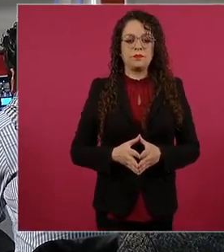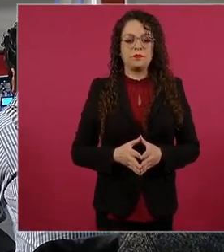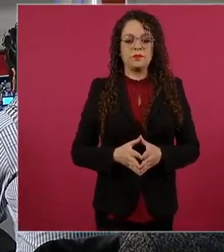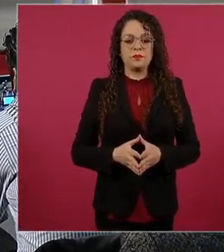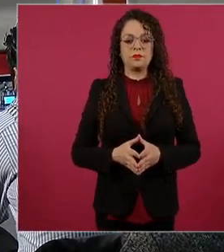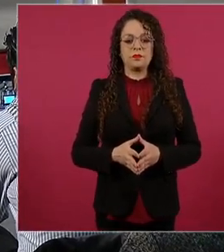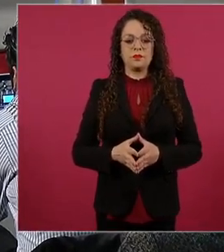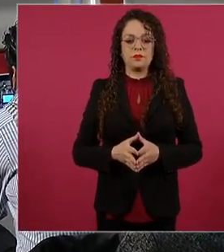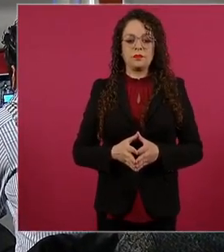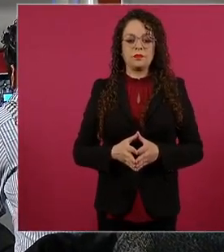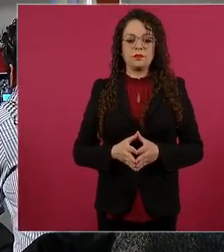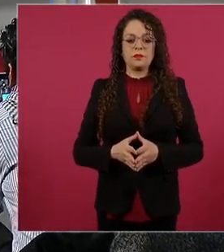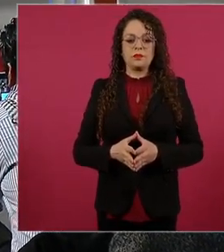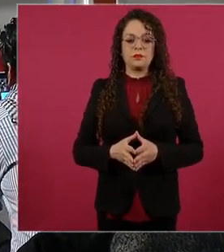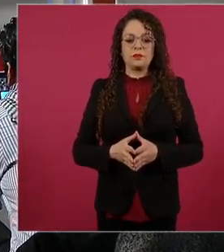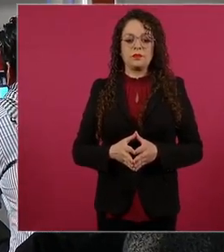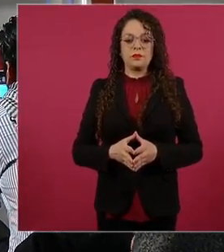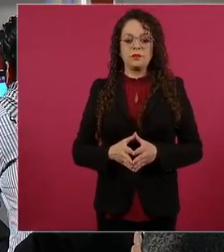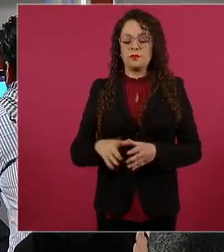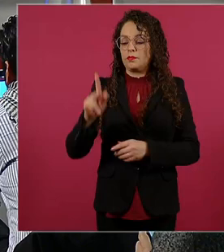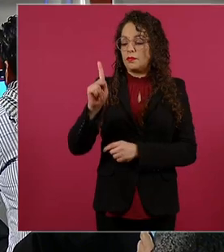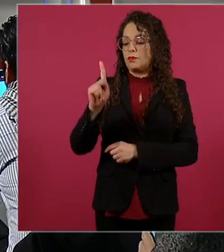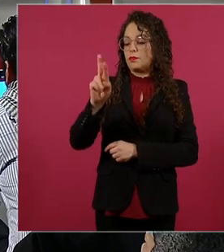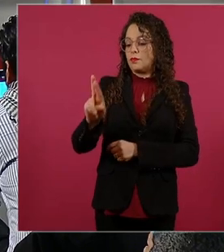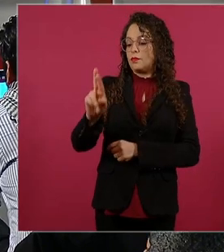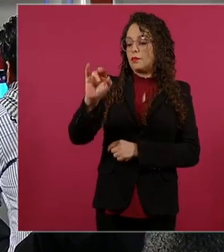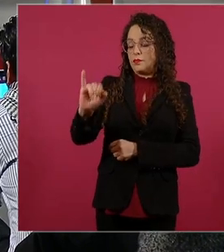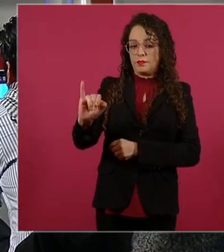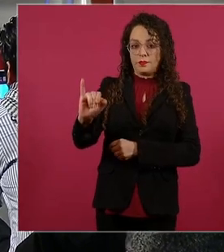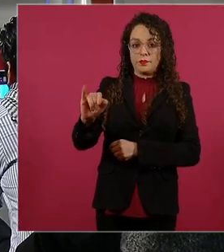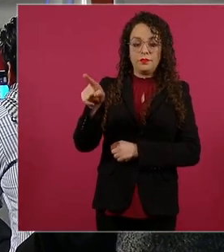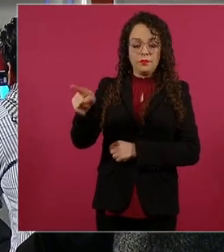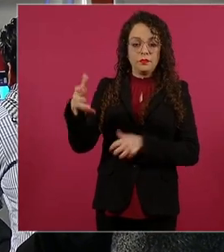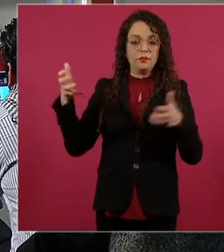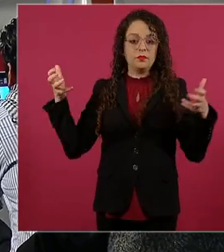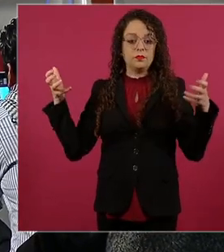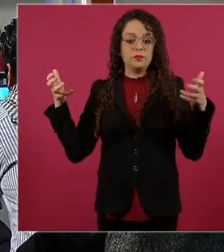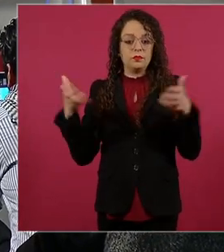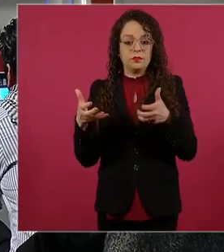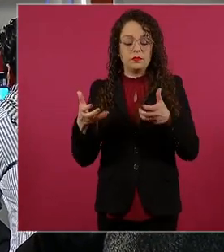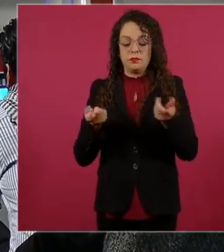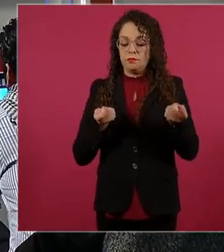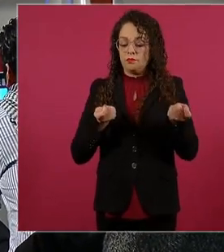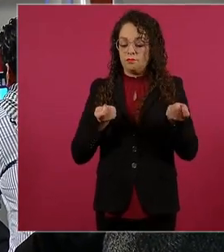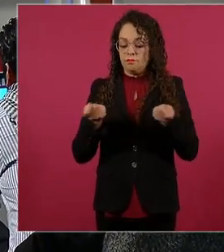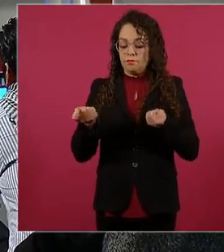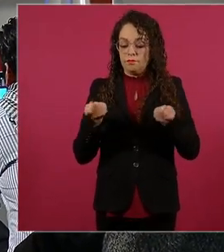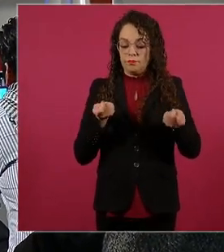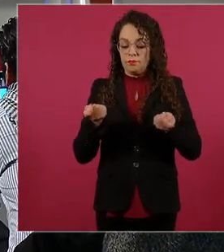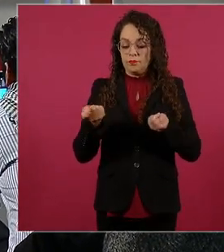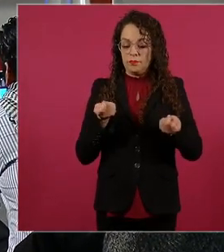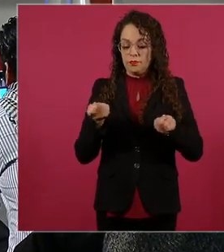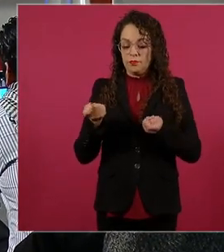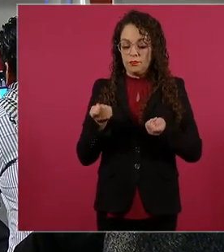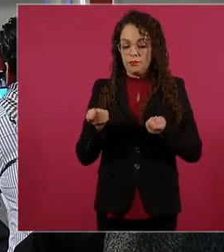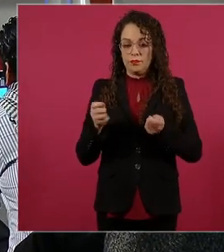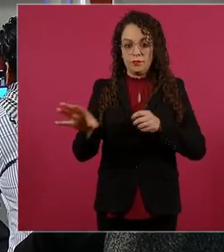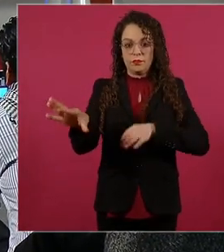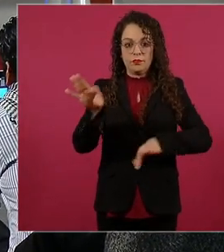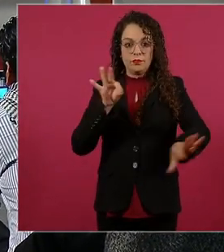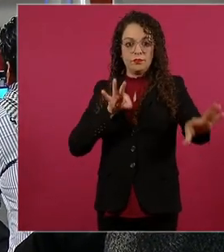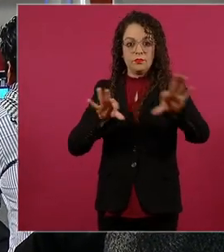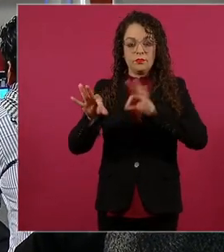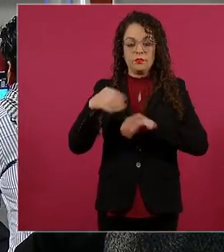el partido revolucionario institucional conducirá y siglará la gubernatura del